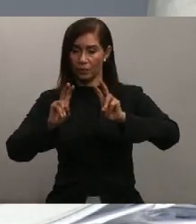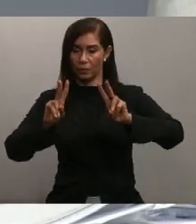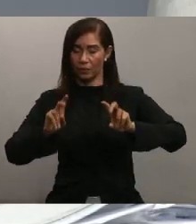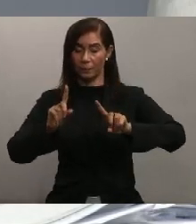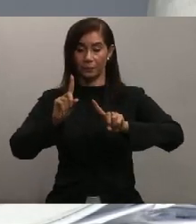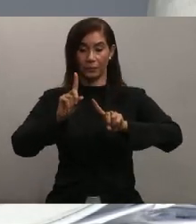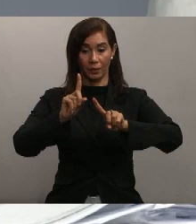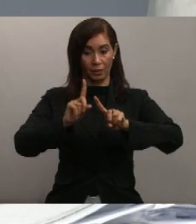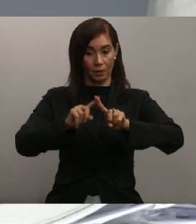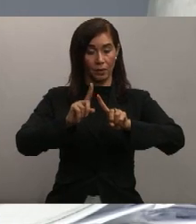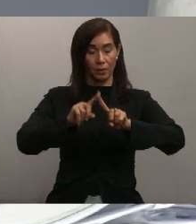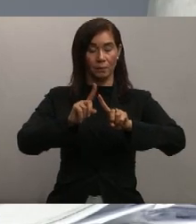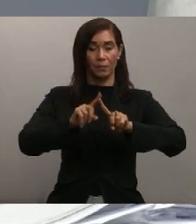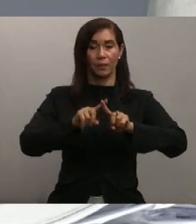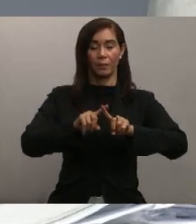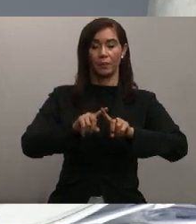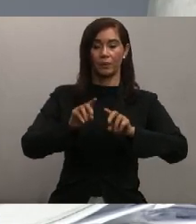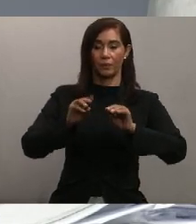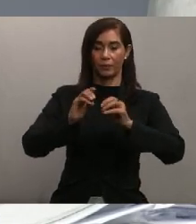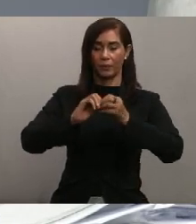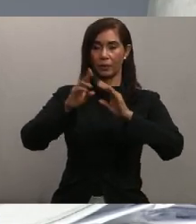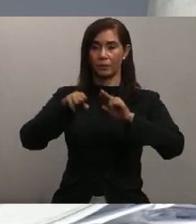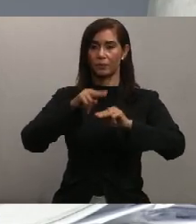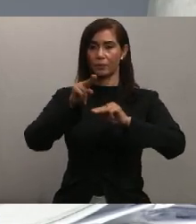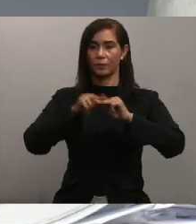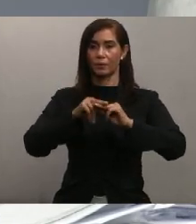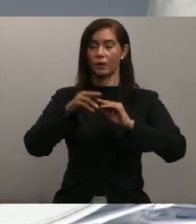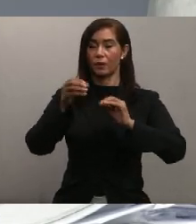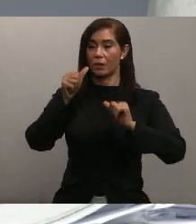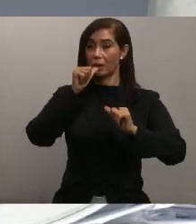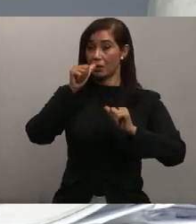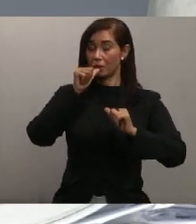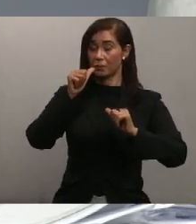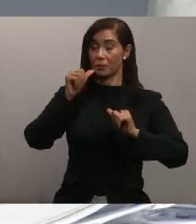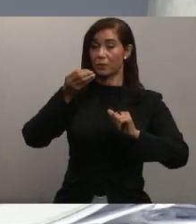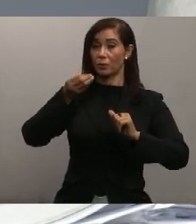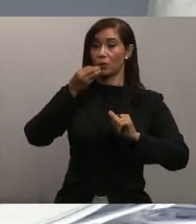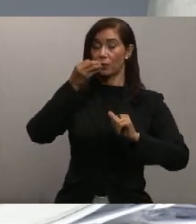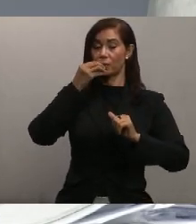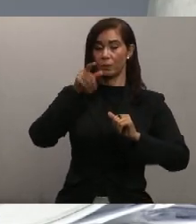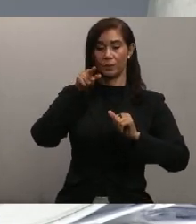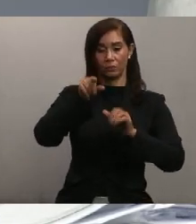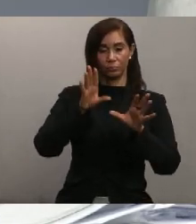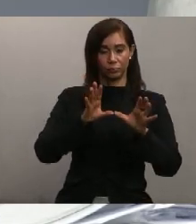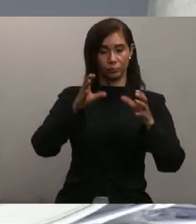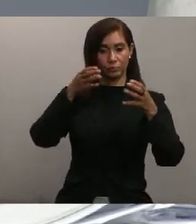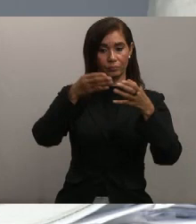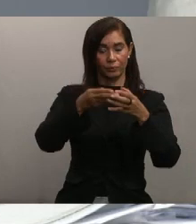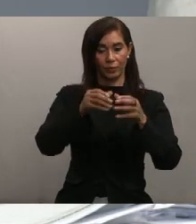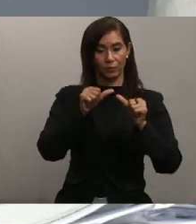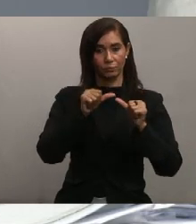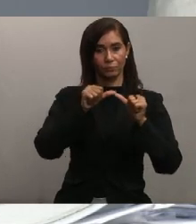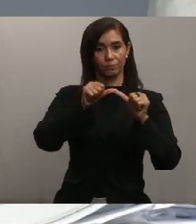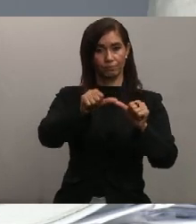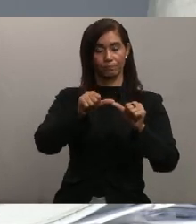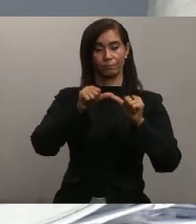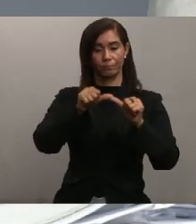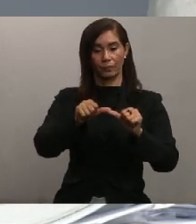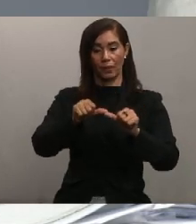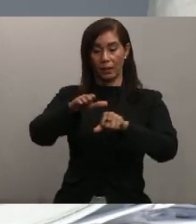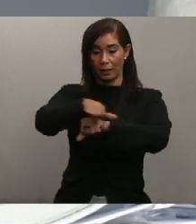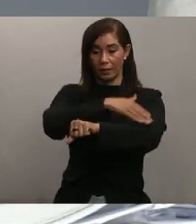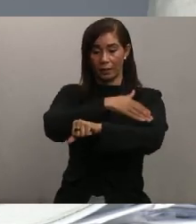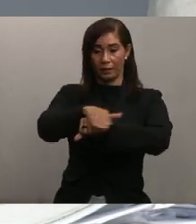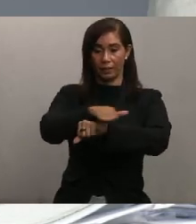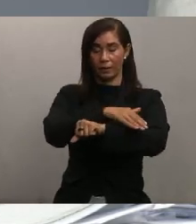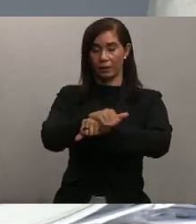de la Dirección General de Alimentos y Bebidas, DIGEMAP, y ese departamento está permanentemente en la calle y en